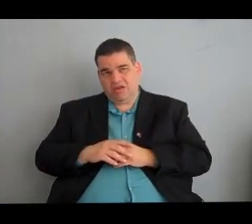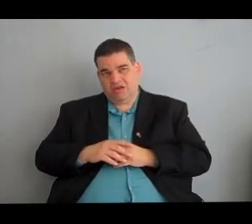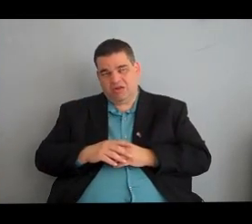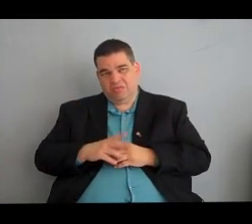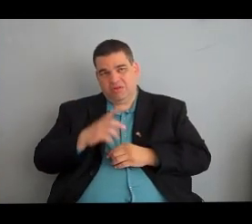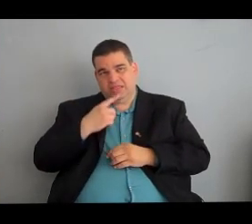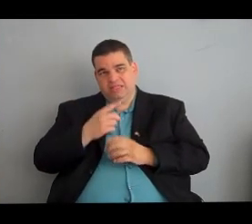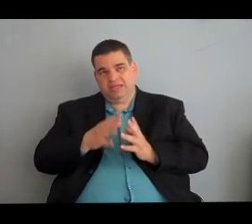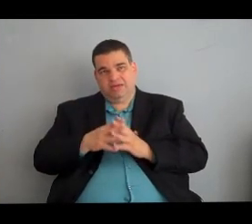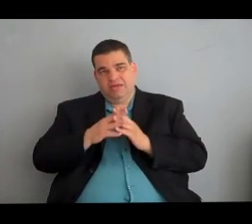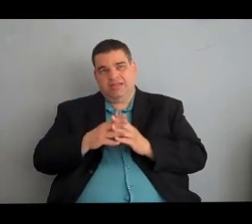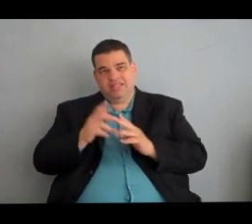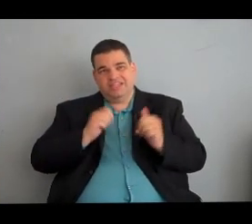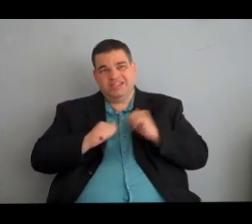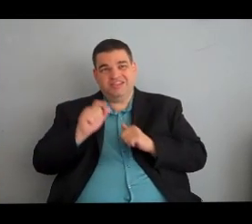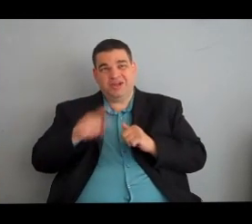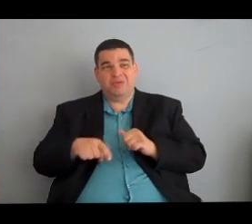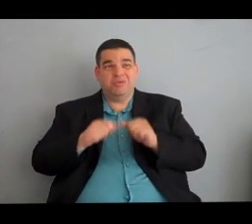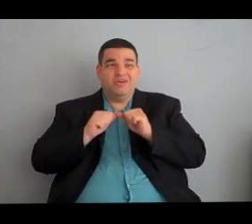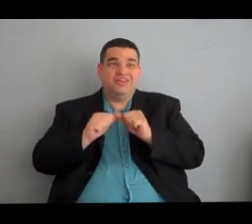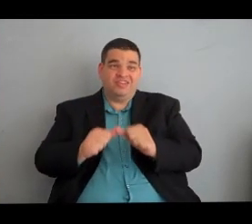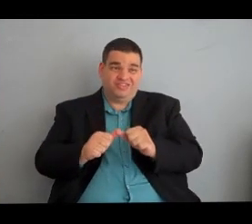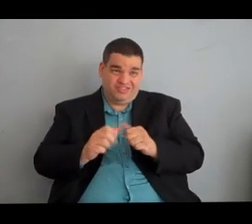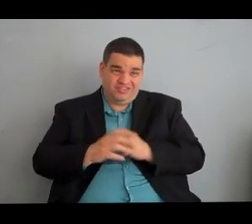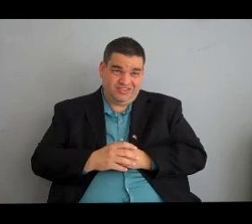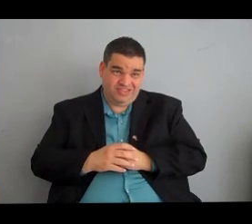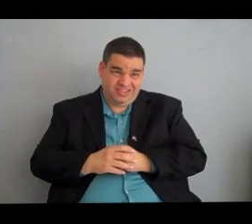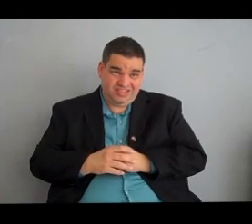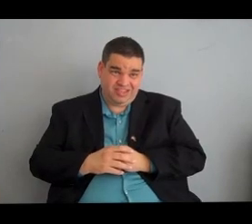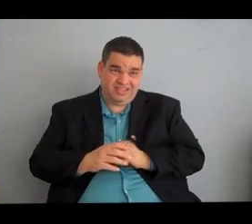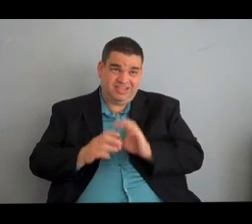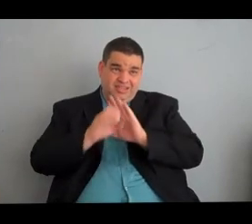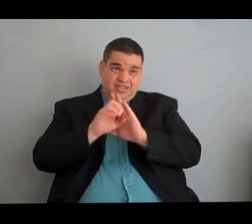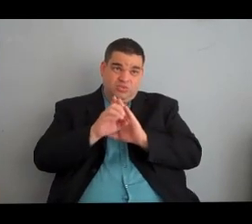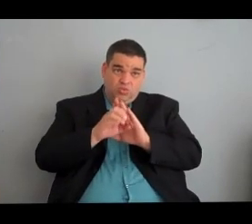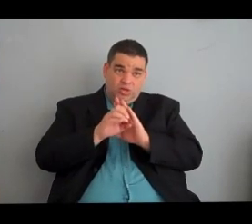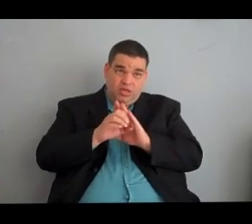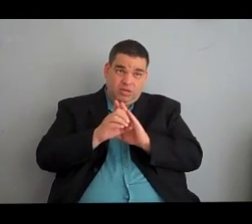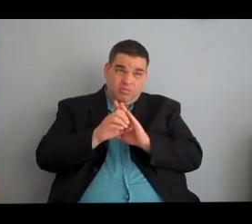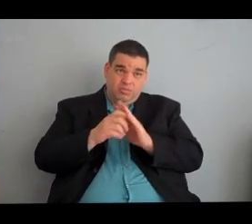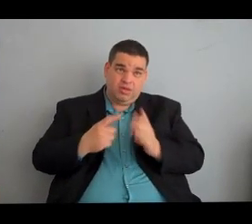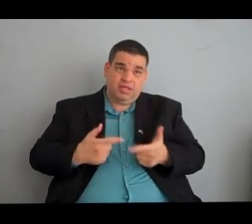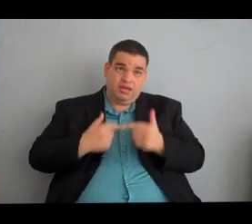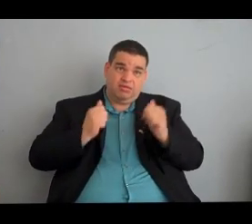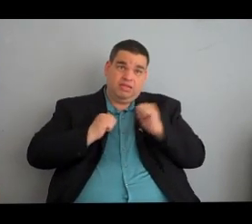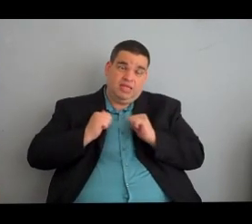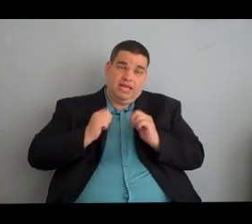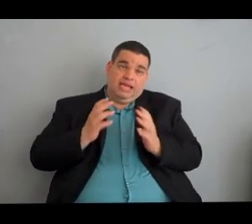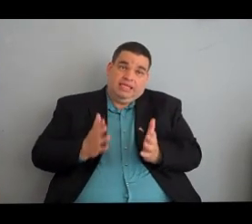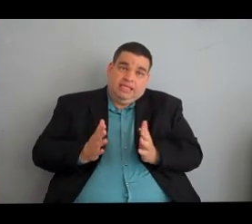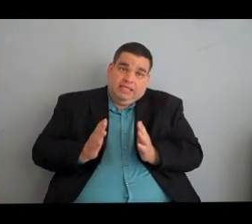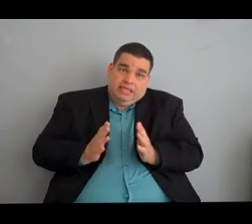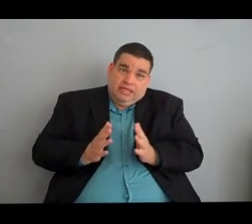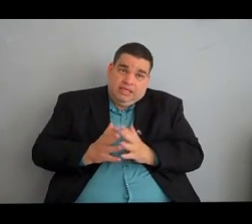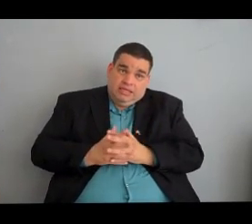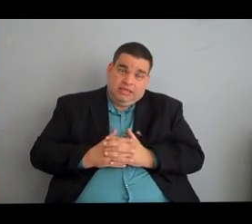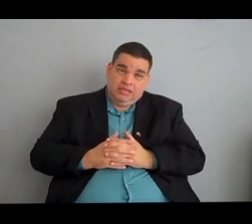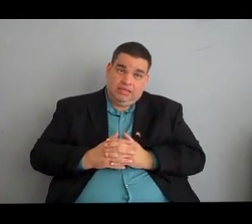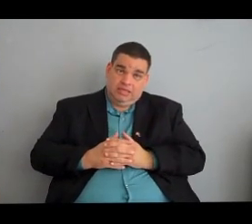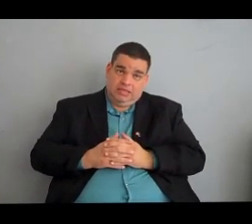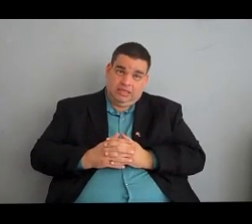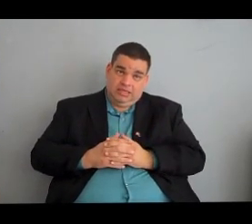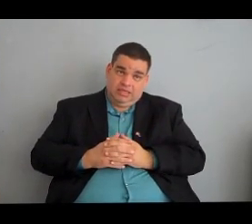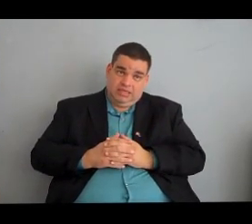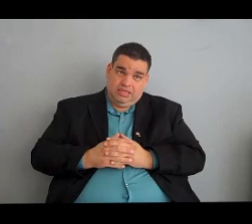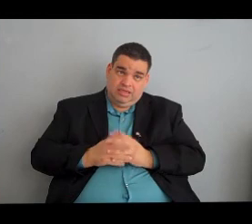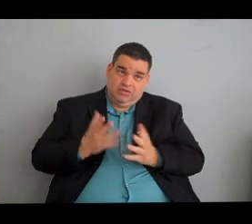No, sí, pero eso es un ejemplo de la vida del artista. Sí. Esto, mira, tú sabes cosas con qué... Cosas pasan, pero el show must